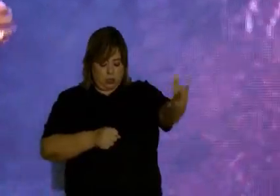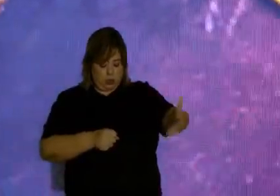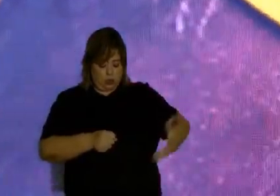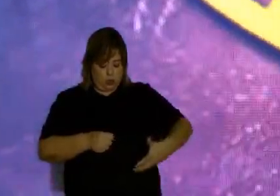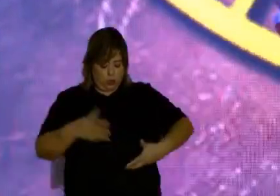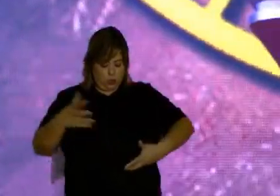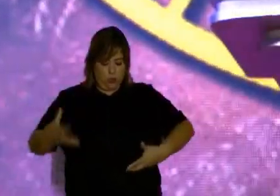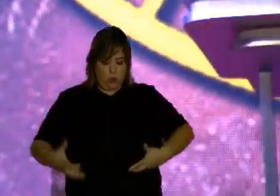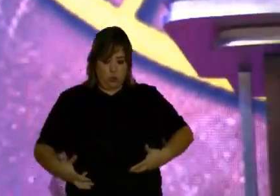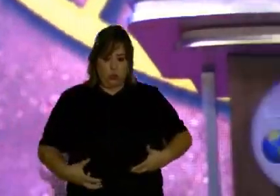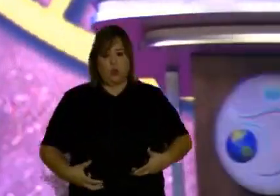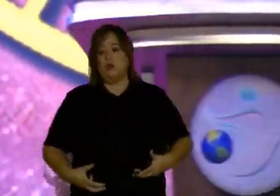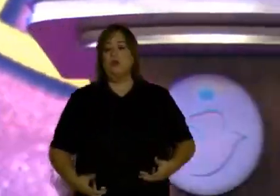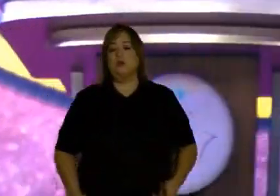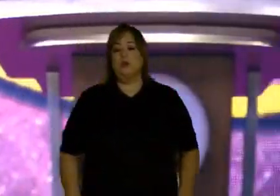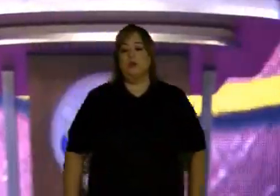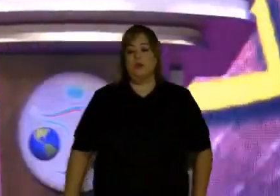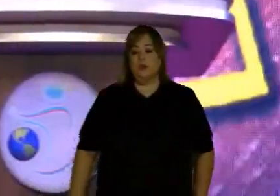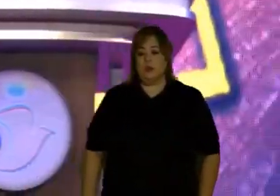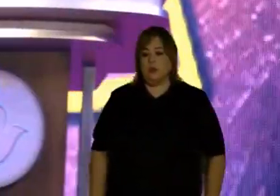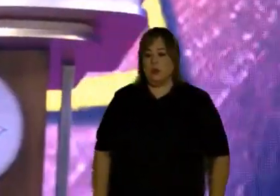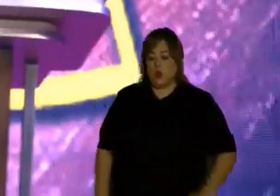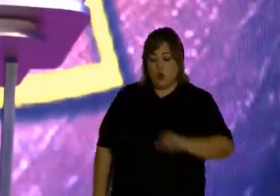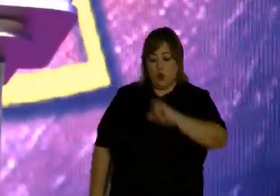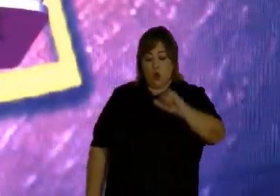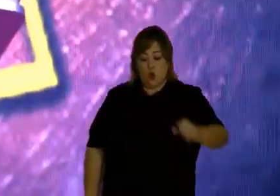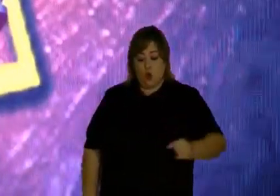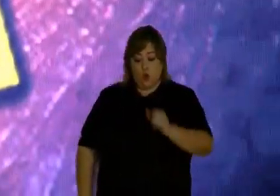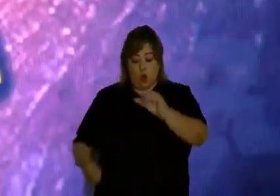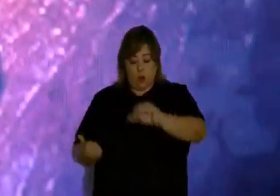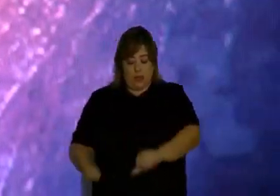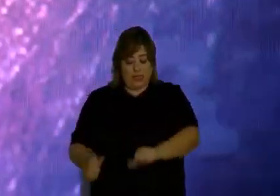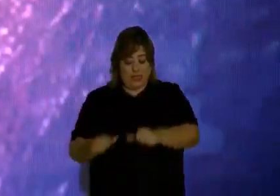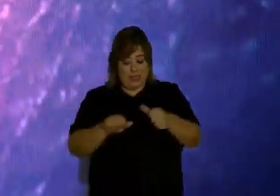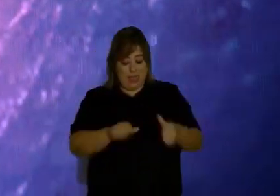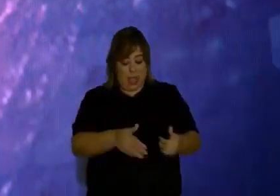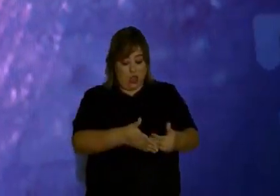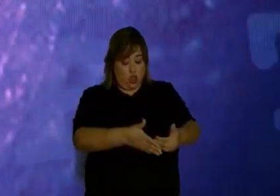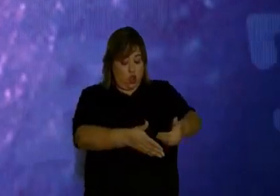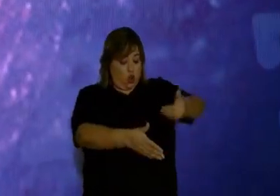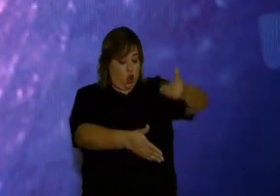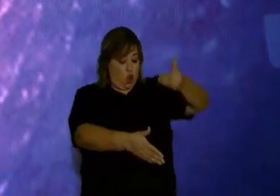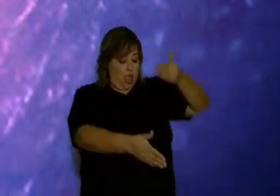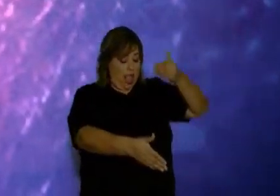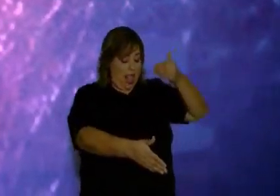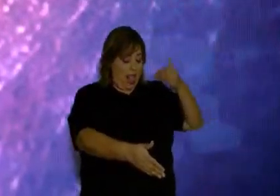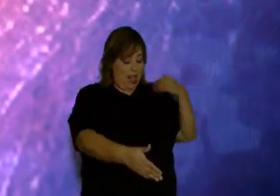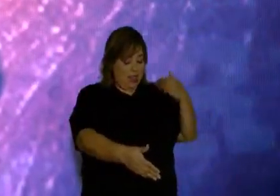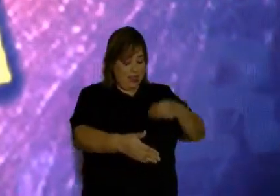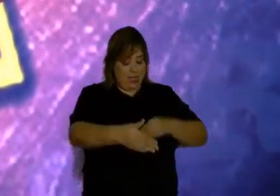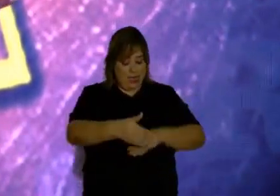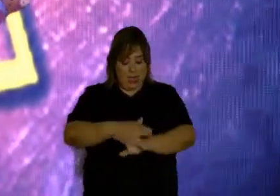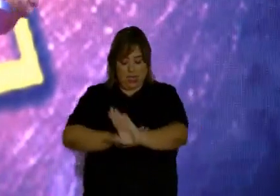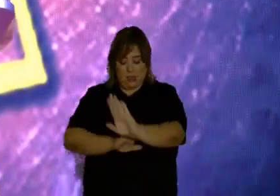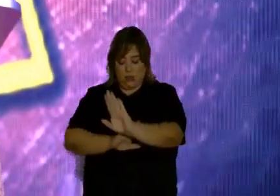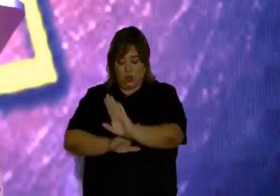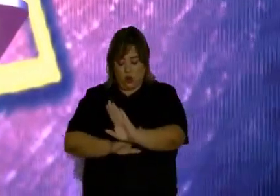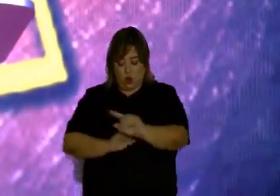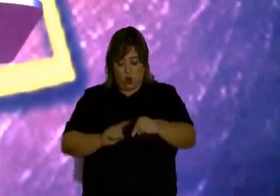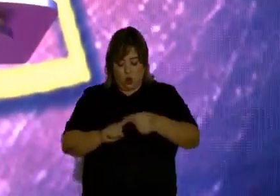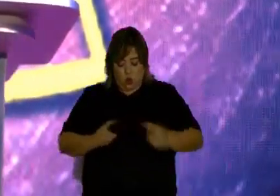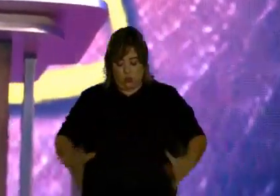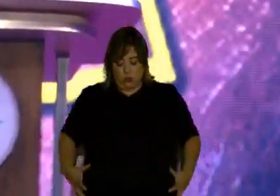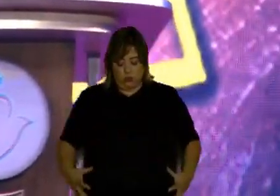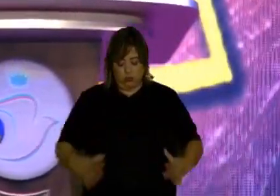Así que si alguien fue lleno del Espíritu Santo antes de nacer, fue Juan el Bautista. Fue un impacto del Espíritu Santo. No sé si